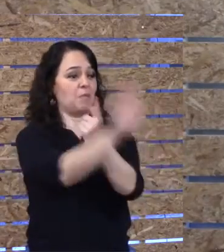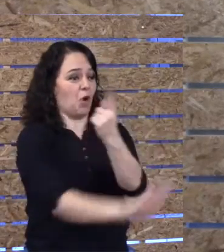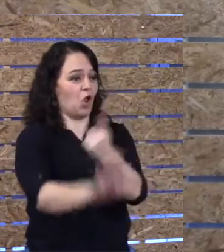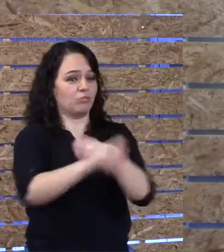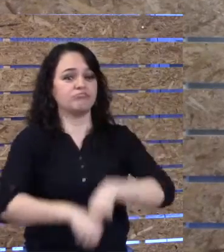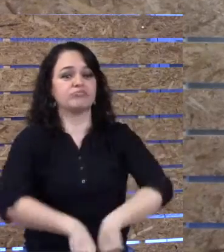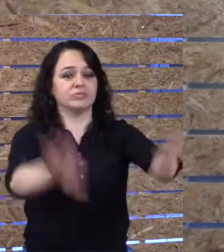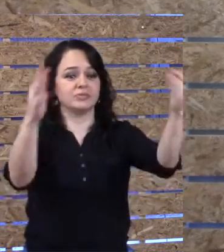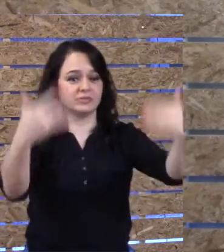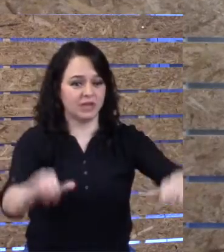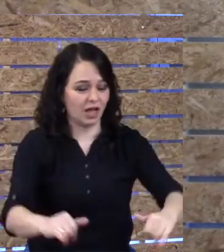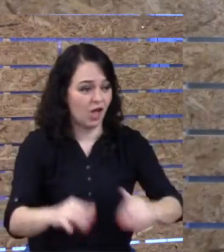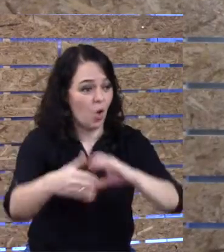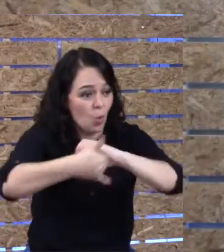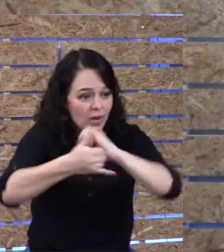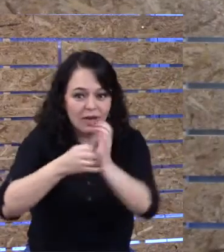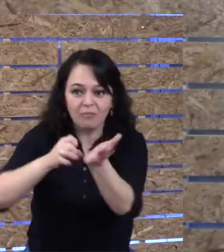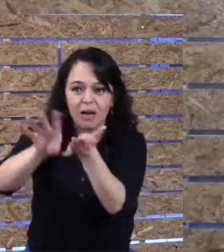WhatsApp.